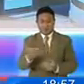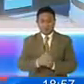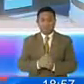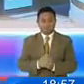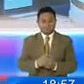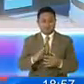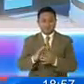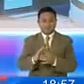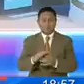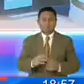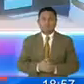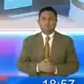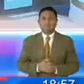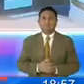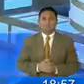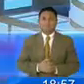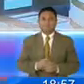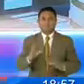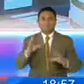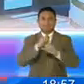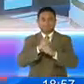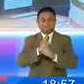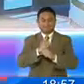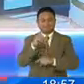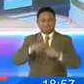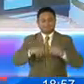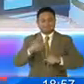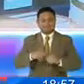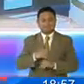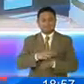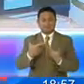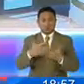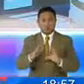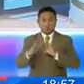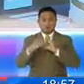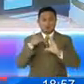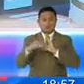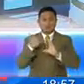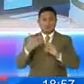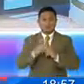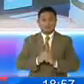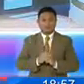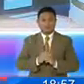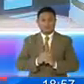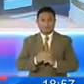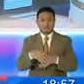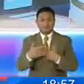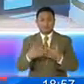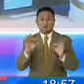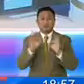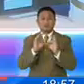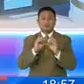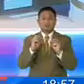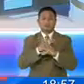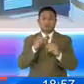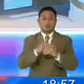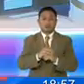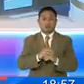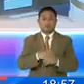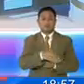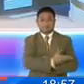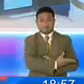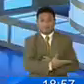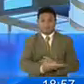también, María Fernanda. ¿Cómo buenas estás? Noches, María Mercedes. Amigos televidentes, nos pueden seguir además a través de nuestras redes sociales, TVC El Comercio